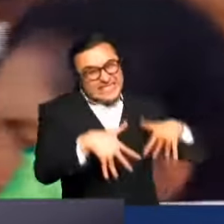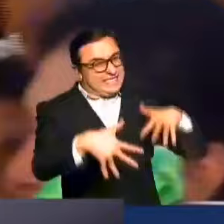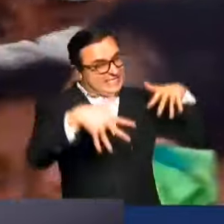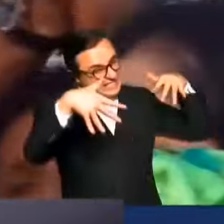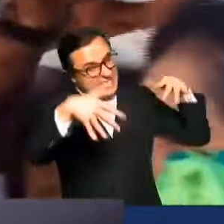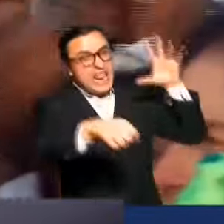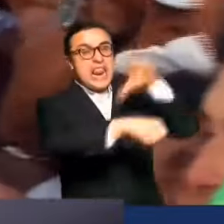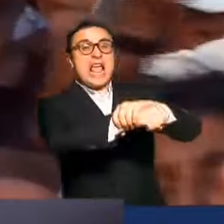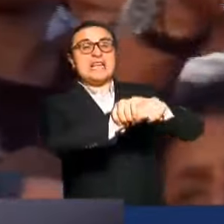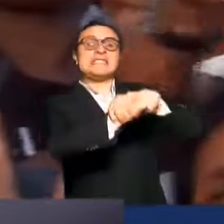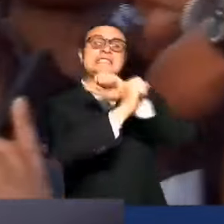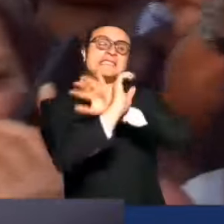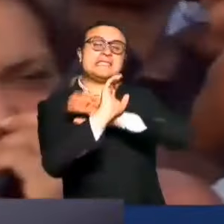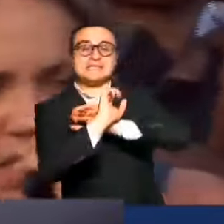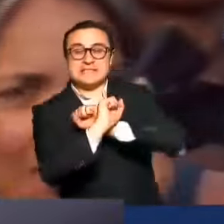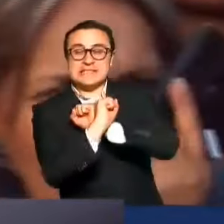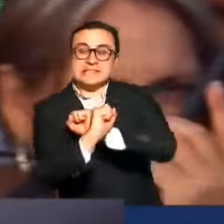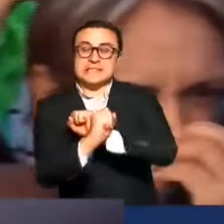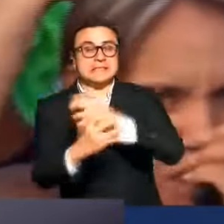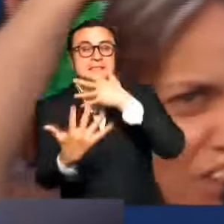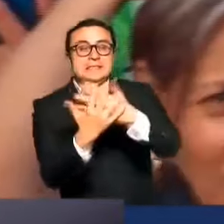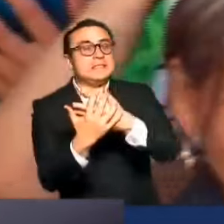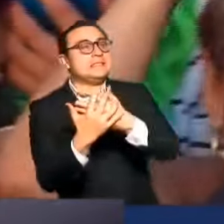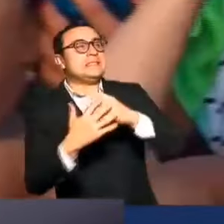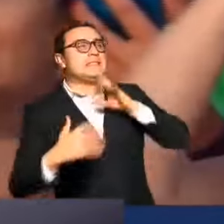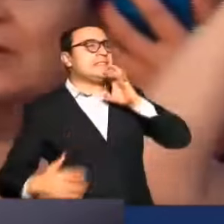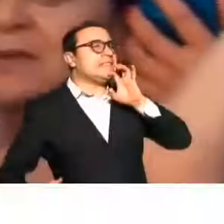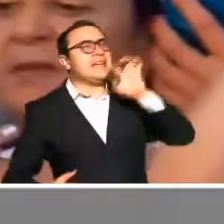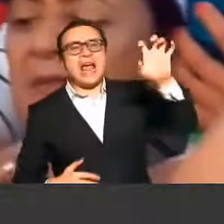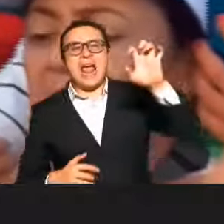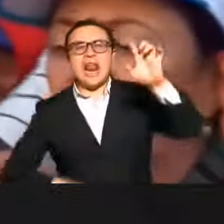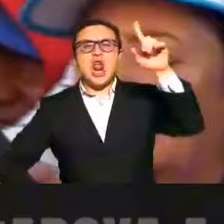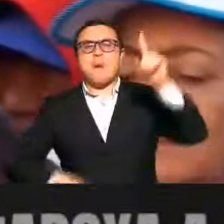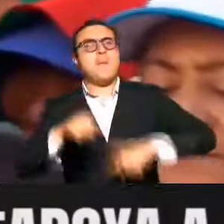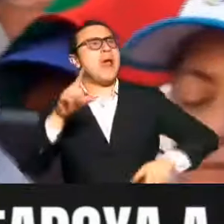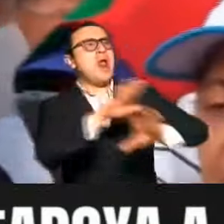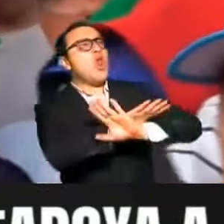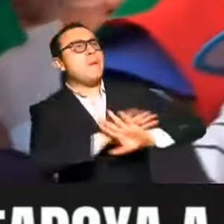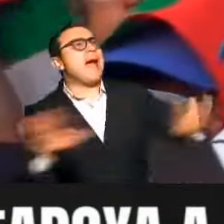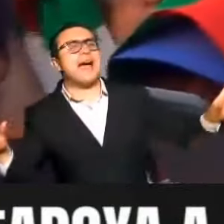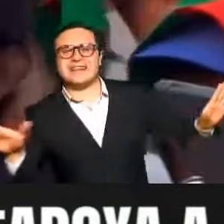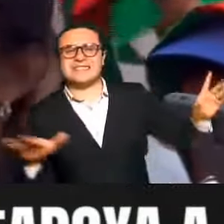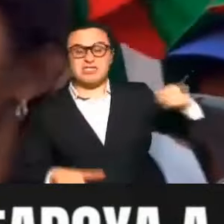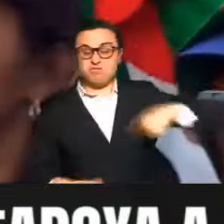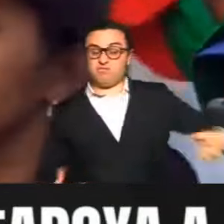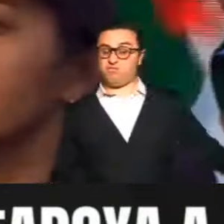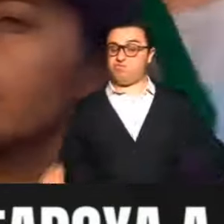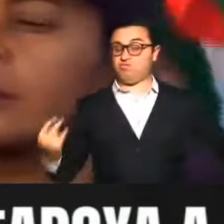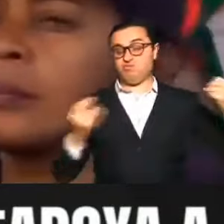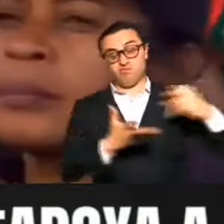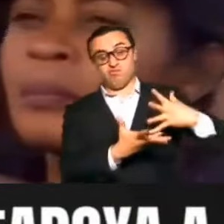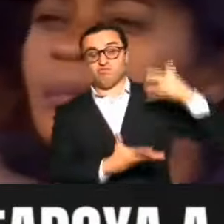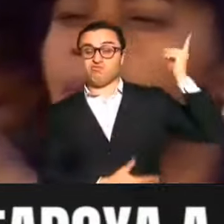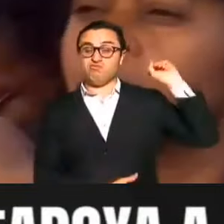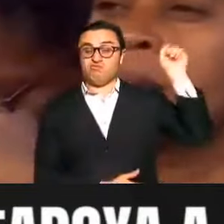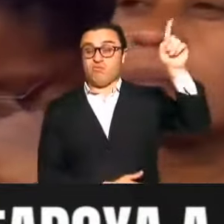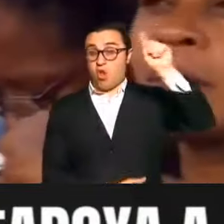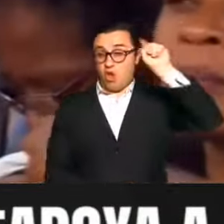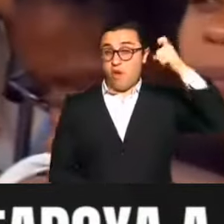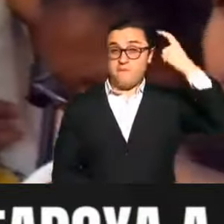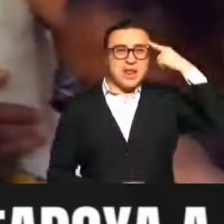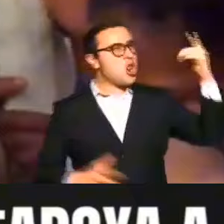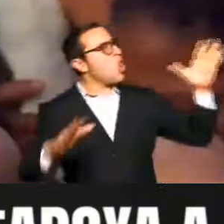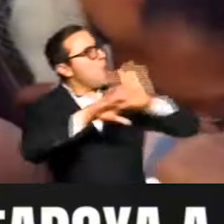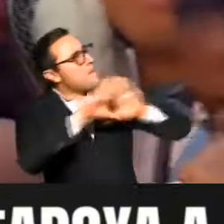para decirle a la oligarquía que no podía pasar, que se acababa la ignominia y que basta ya de